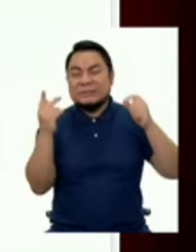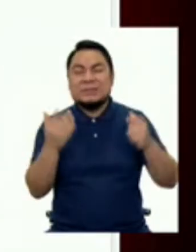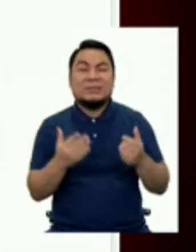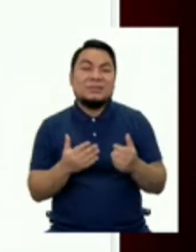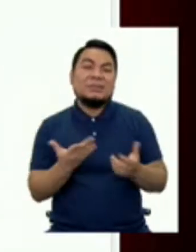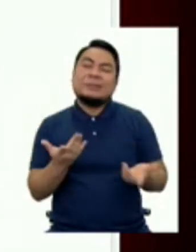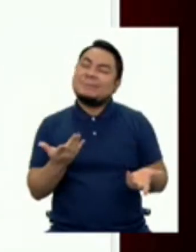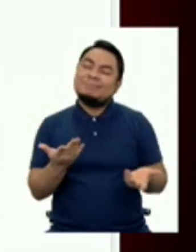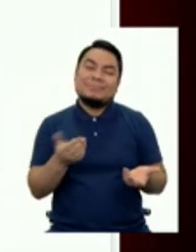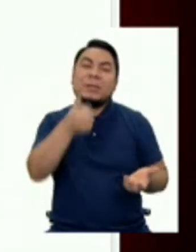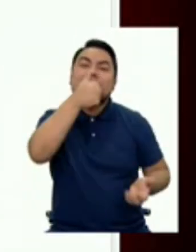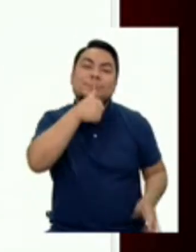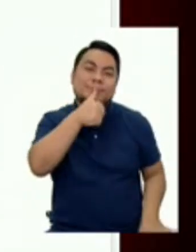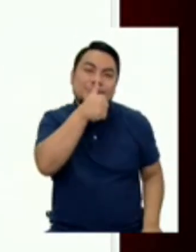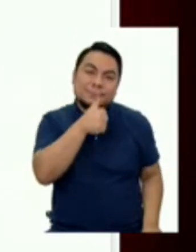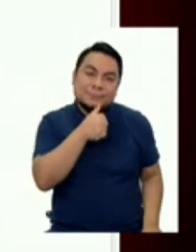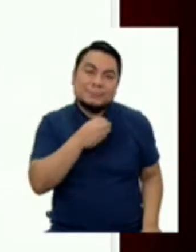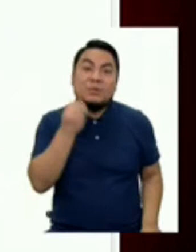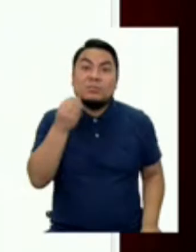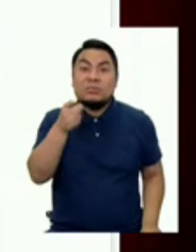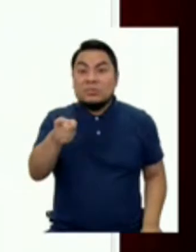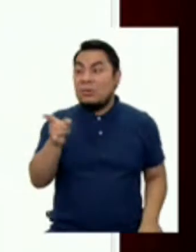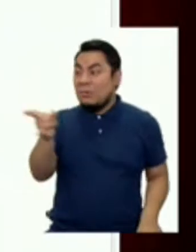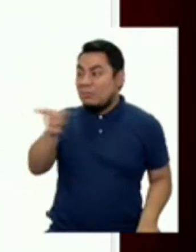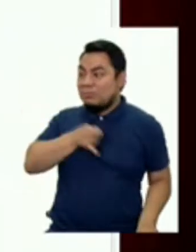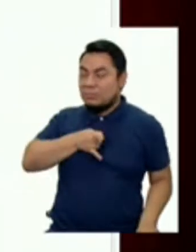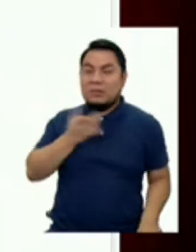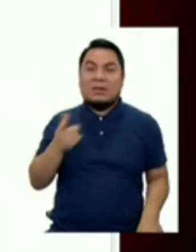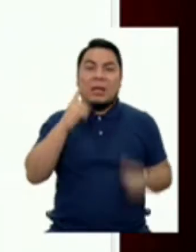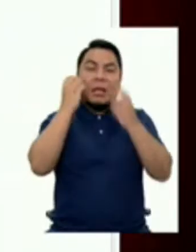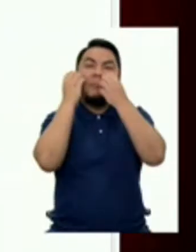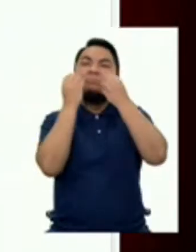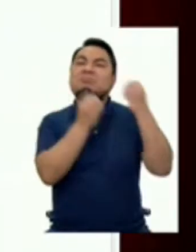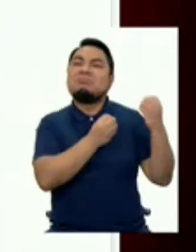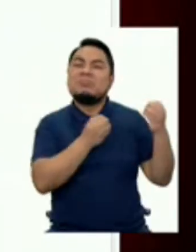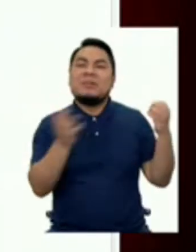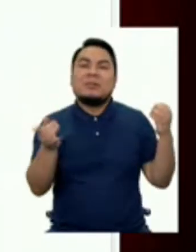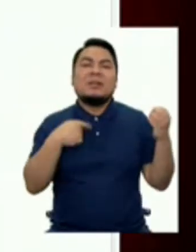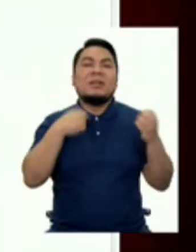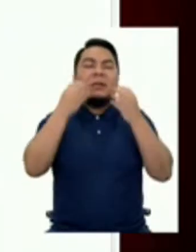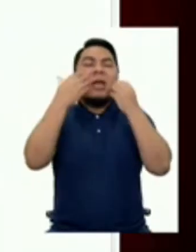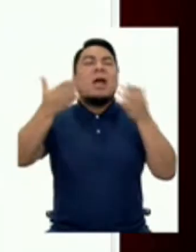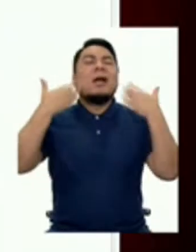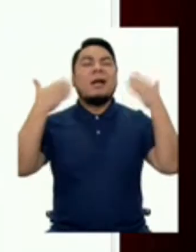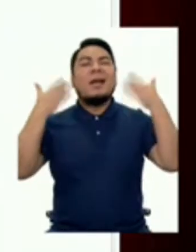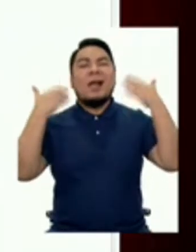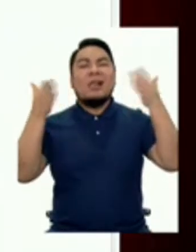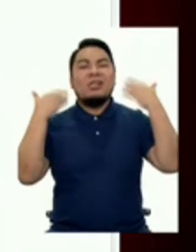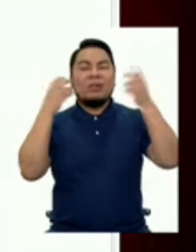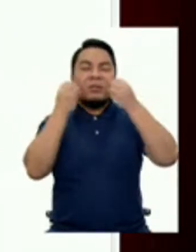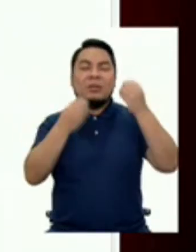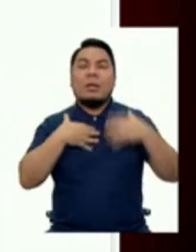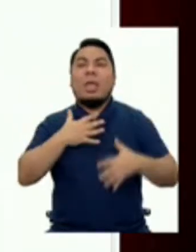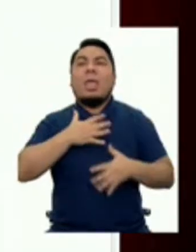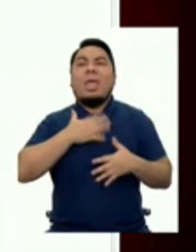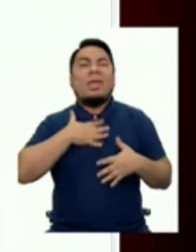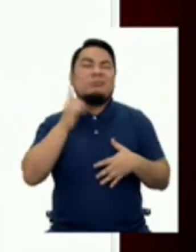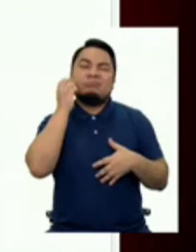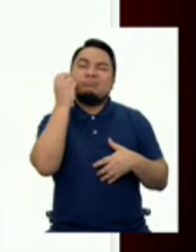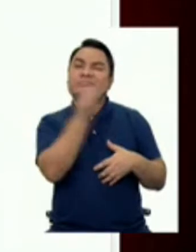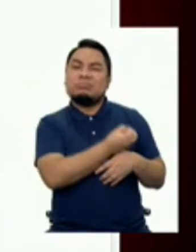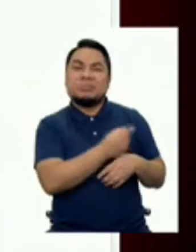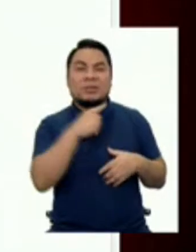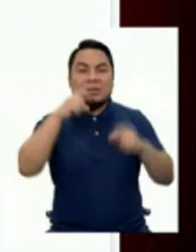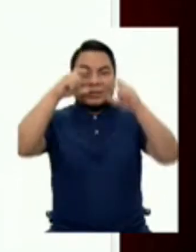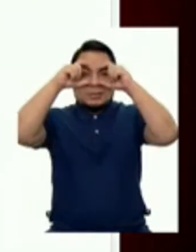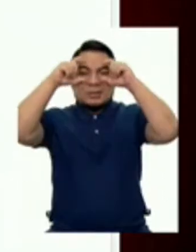es superable con tal de evitar el contagio. Que me da calor, que me dificulta la respiración, que se me